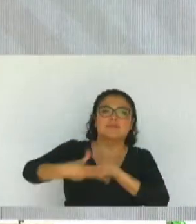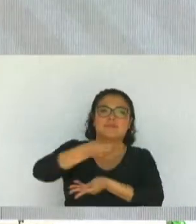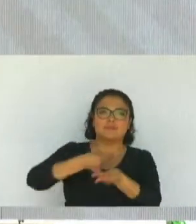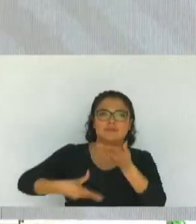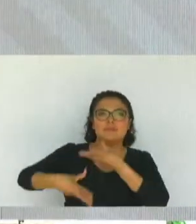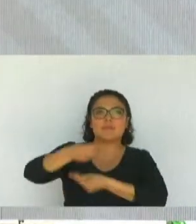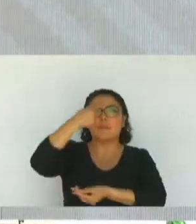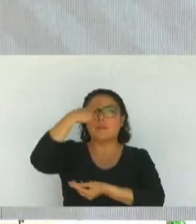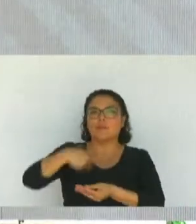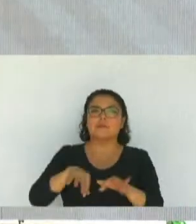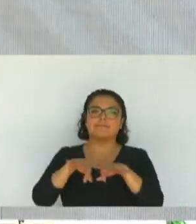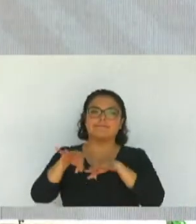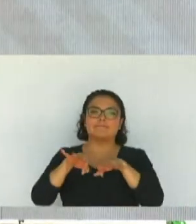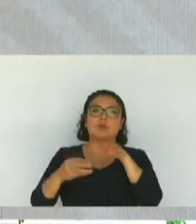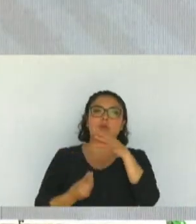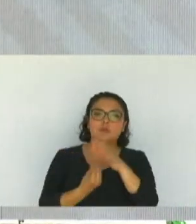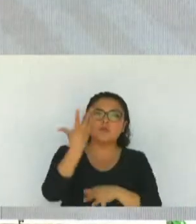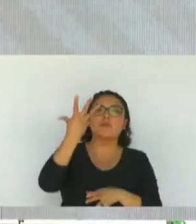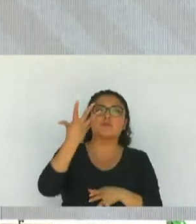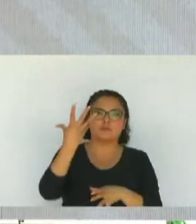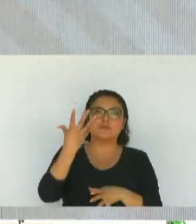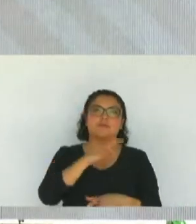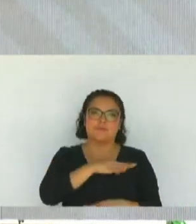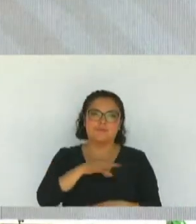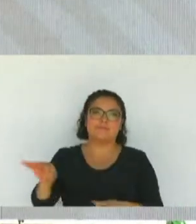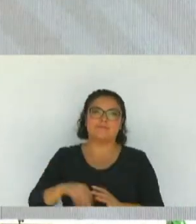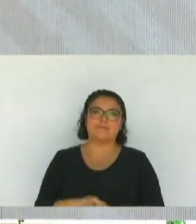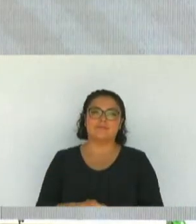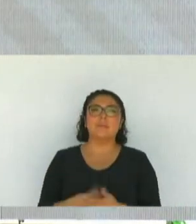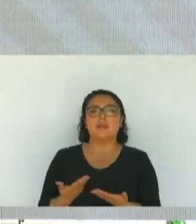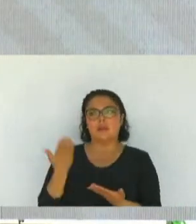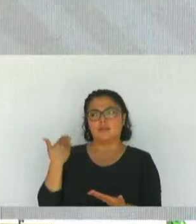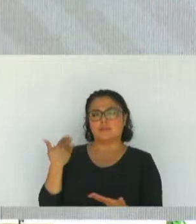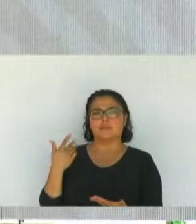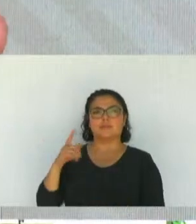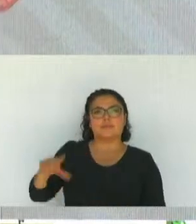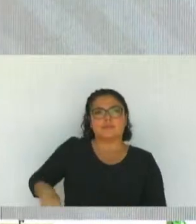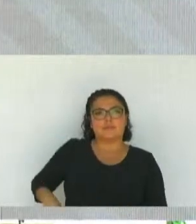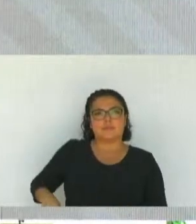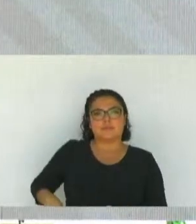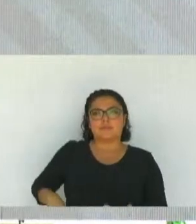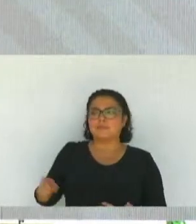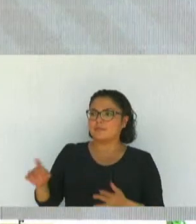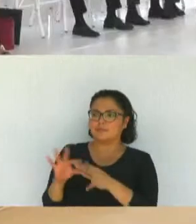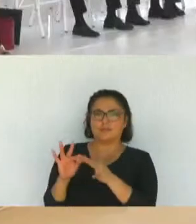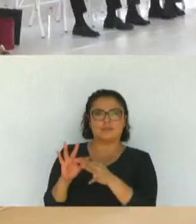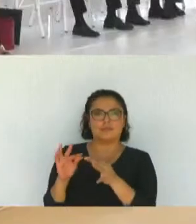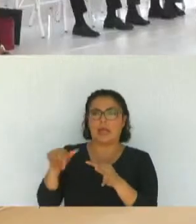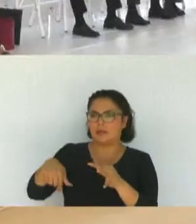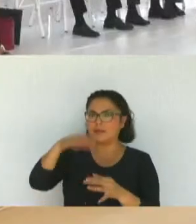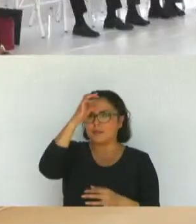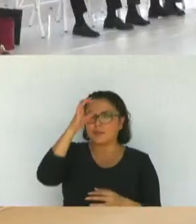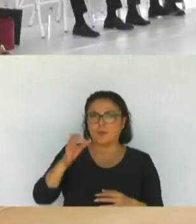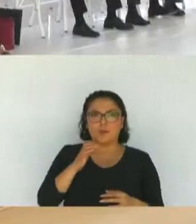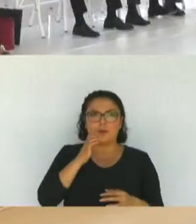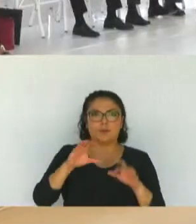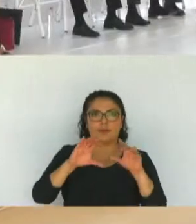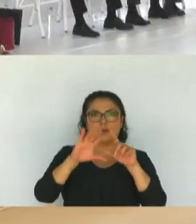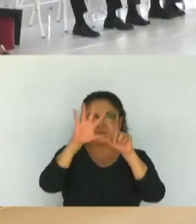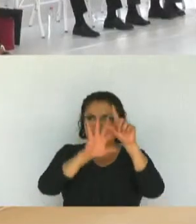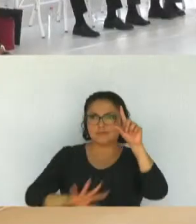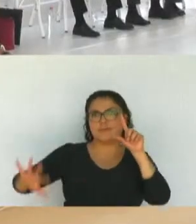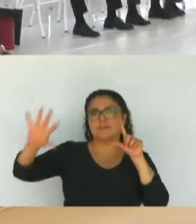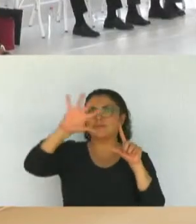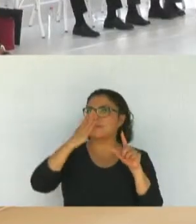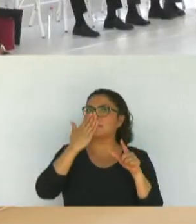a plenitud. Lo comentó aquí el gobernador, ya en el estado de Coahuila estamos con niveles superiores a antes de la pandemia. Y la